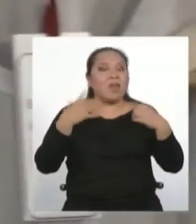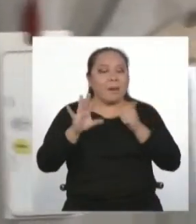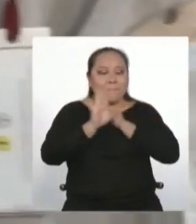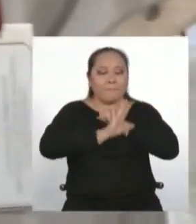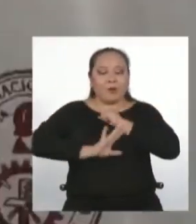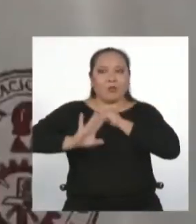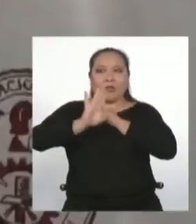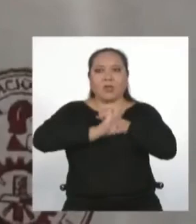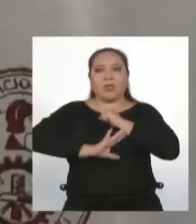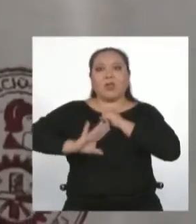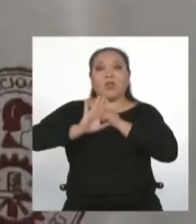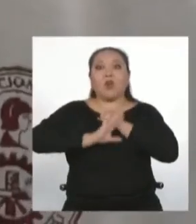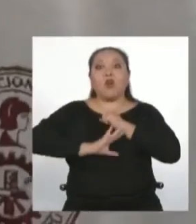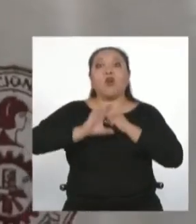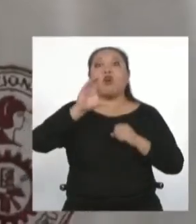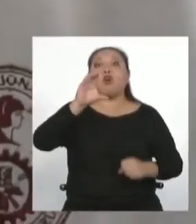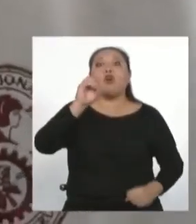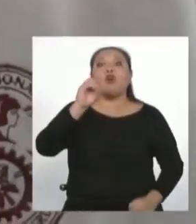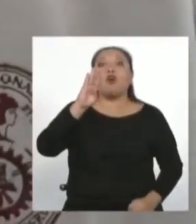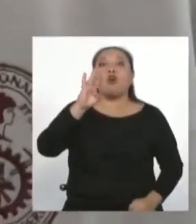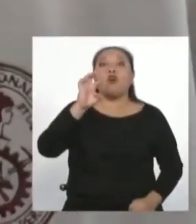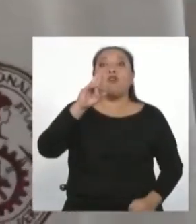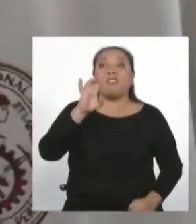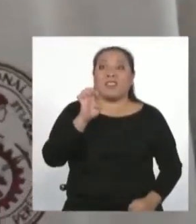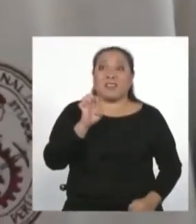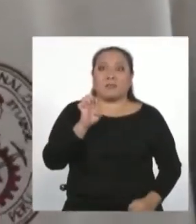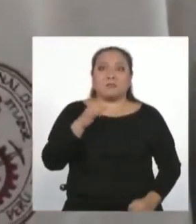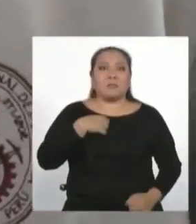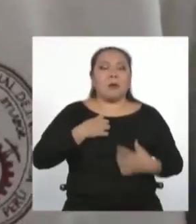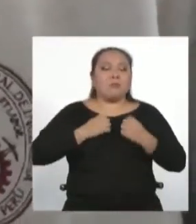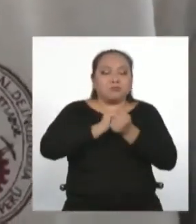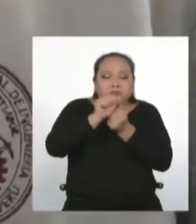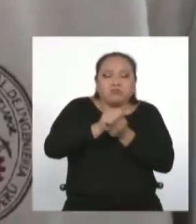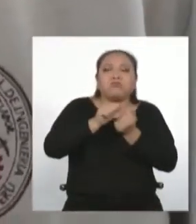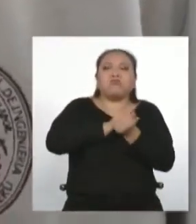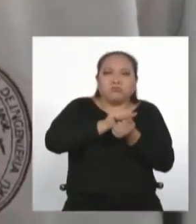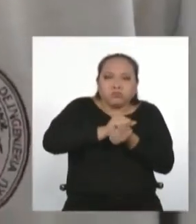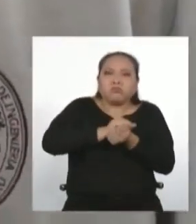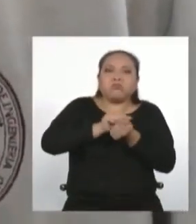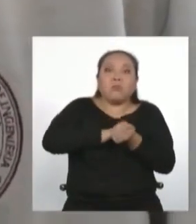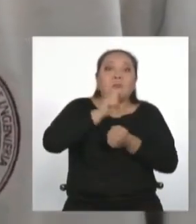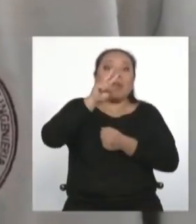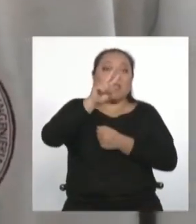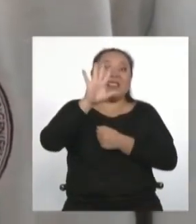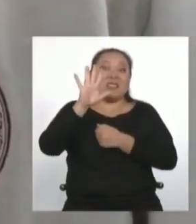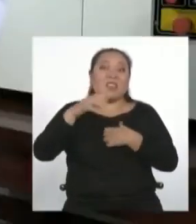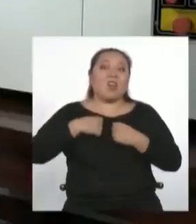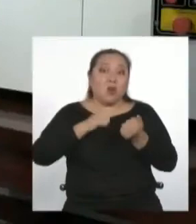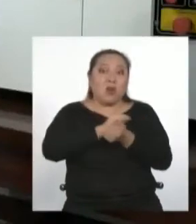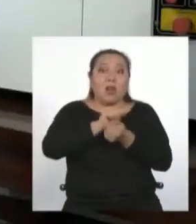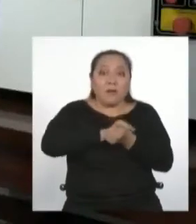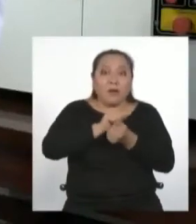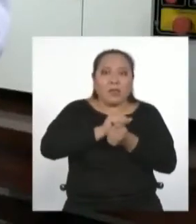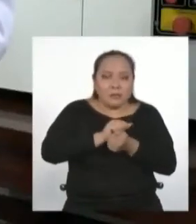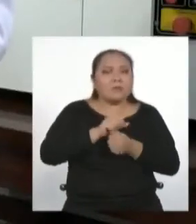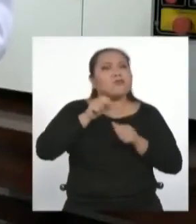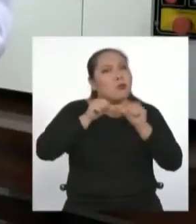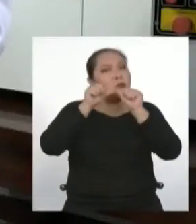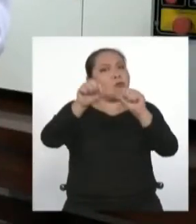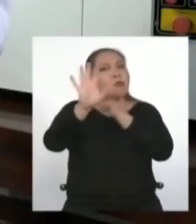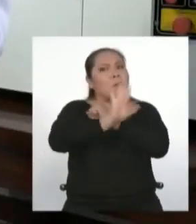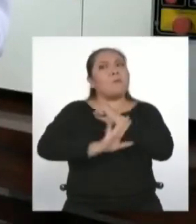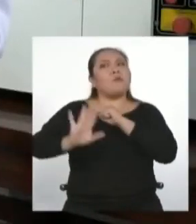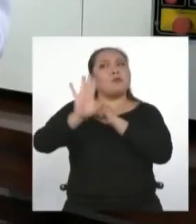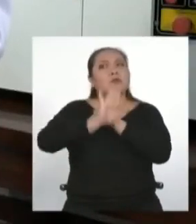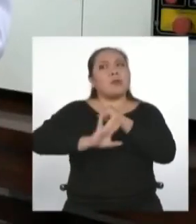de óxido de cobre. Pueden aguantar hasta más de 25 lavadas manteniendo sus propiedades antimicrobianas. Esto no solamente